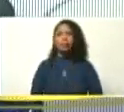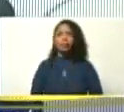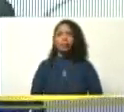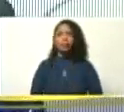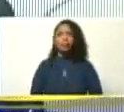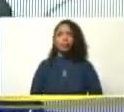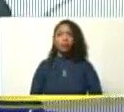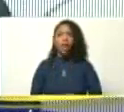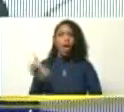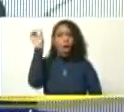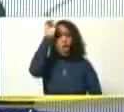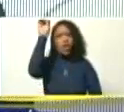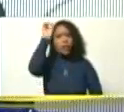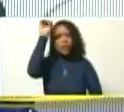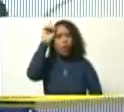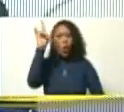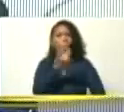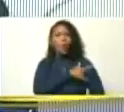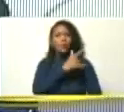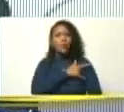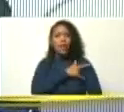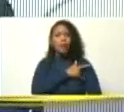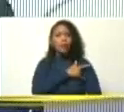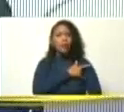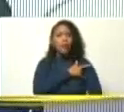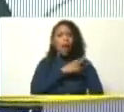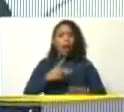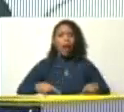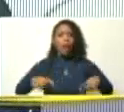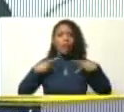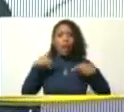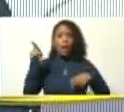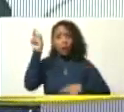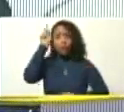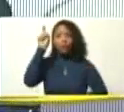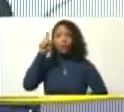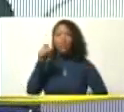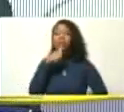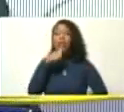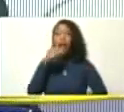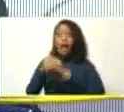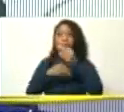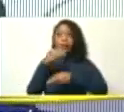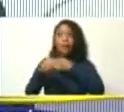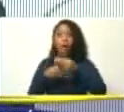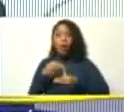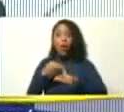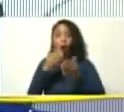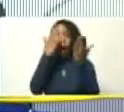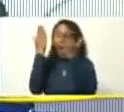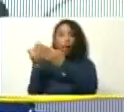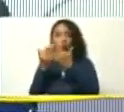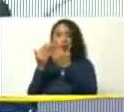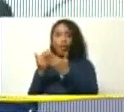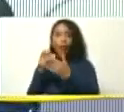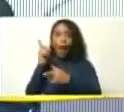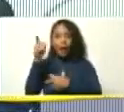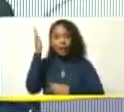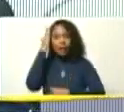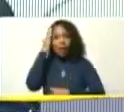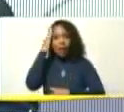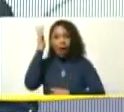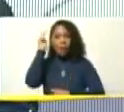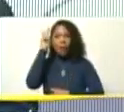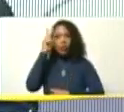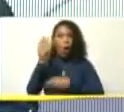La docencia universitaria absorbió su vida, y quienes fueron sus alumnos saben muy bien la clase de profesor que